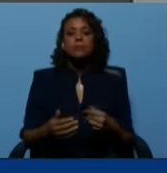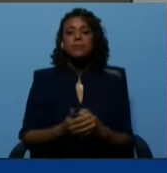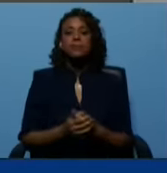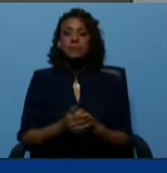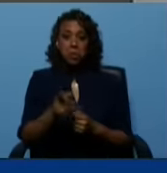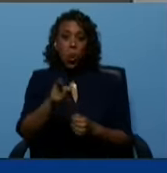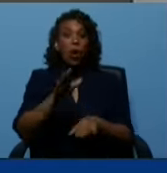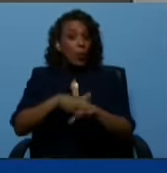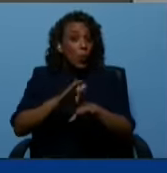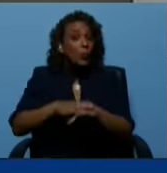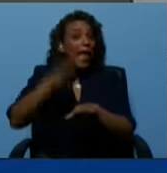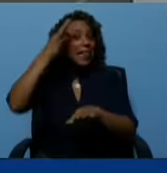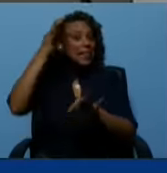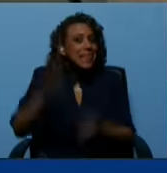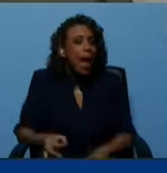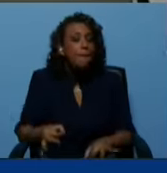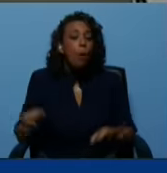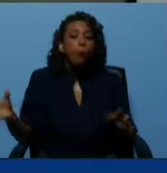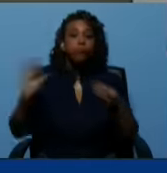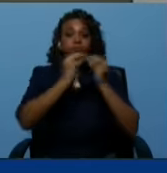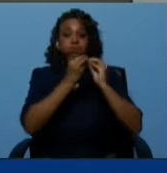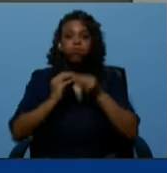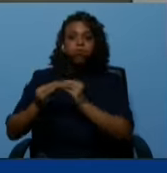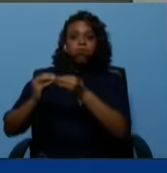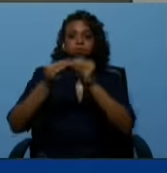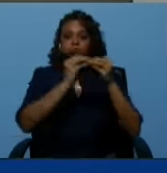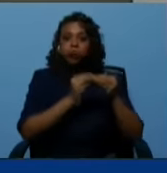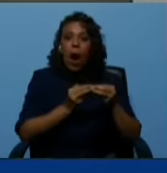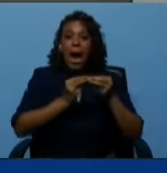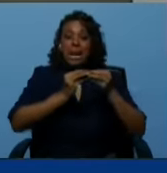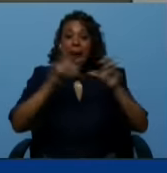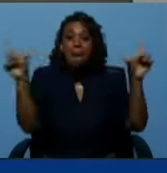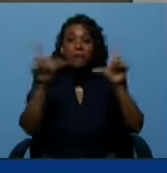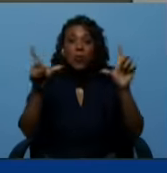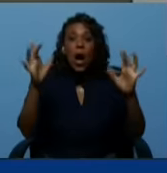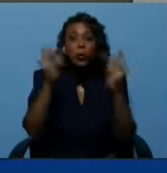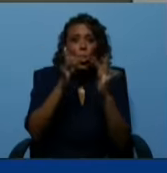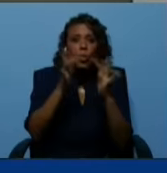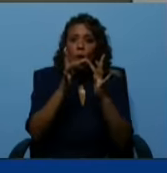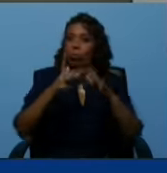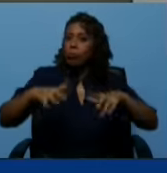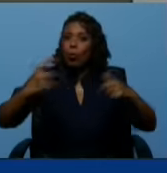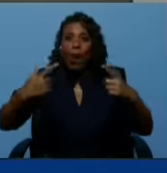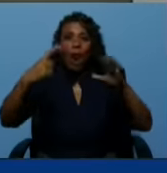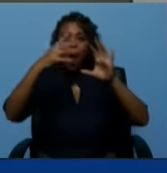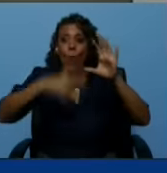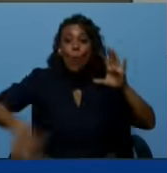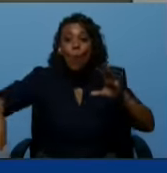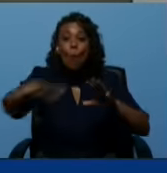Y lo dije, en tiempo récord recuperamos la transmisión, porque no afectaron la generación.